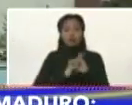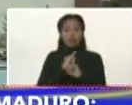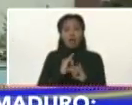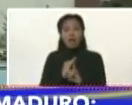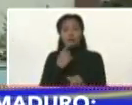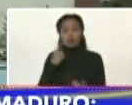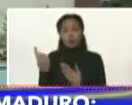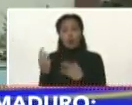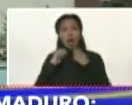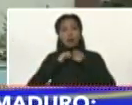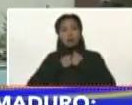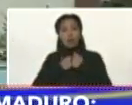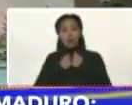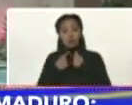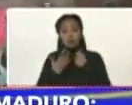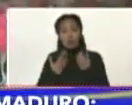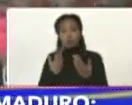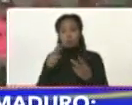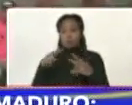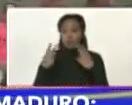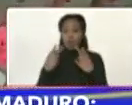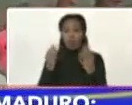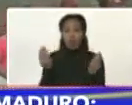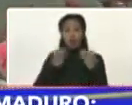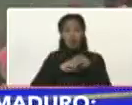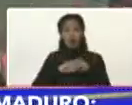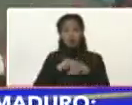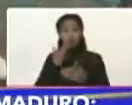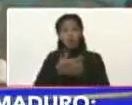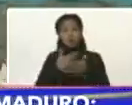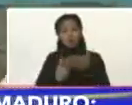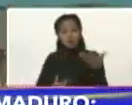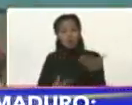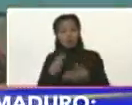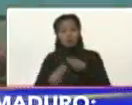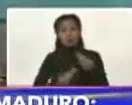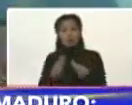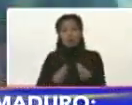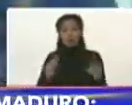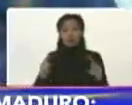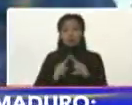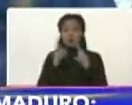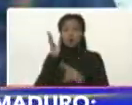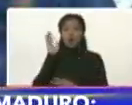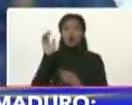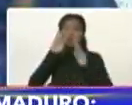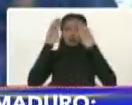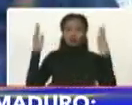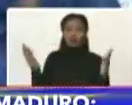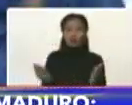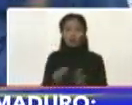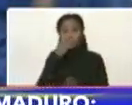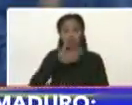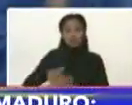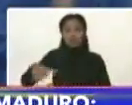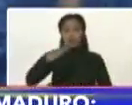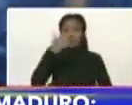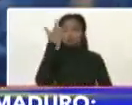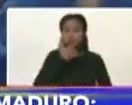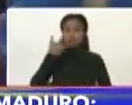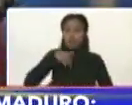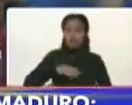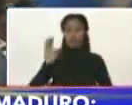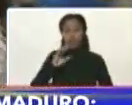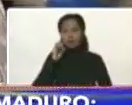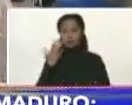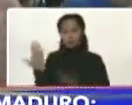entonces, Aristóbulo, a escuchar las conclusiones y las propuestas que han surgido de este Congreso Mundial de Pueblos Afrodescendientes aquí en Caracas.